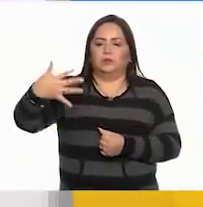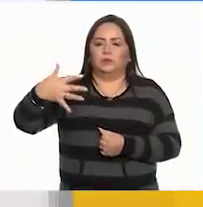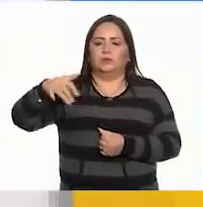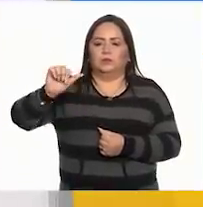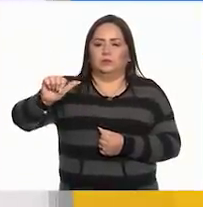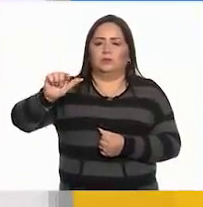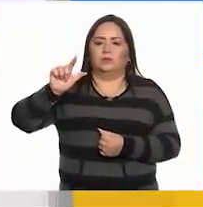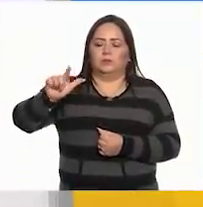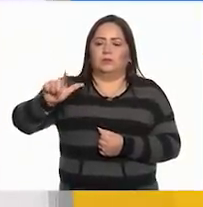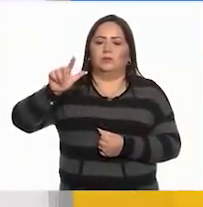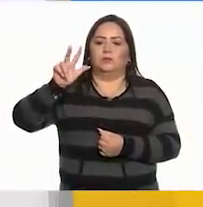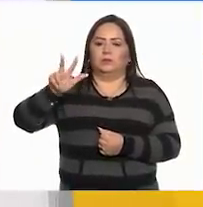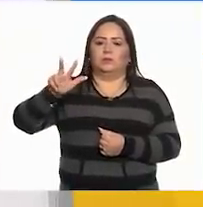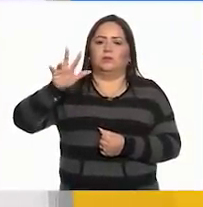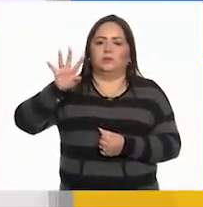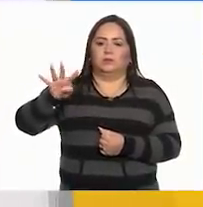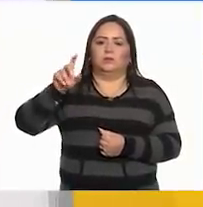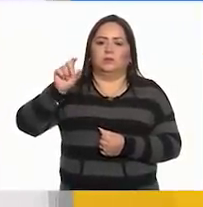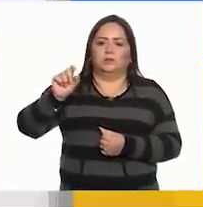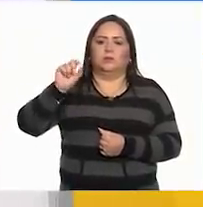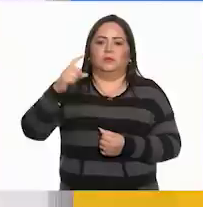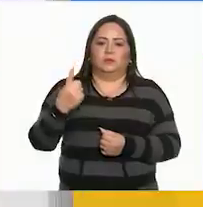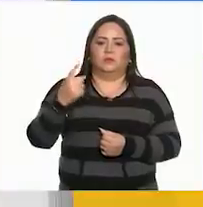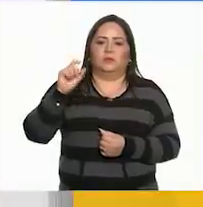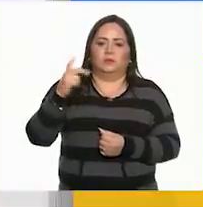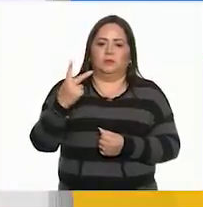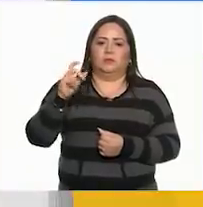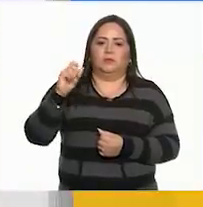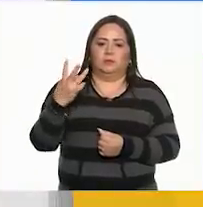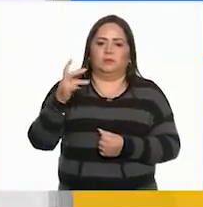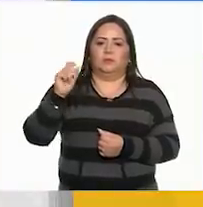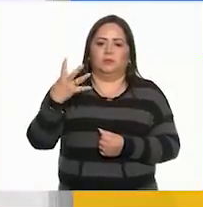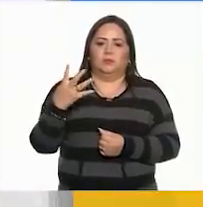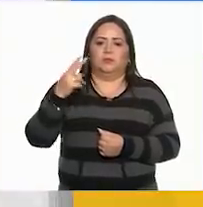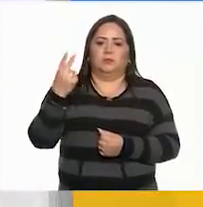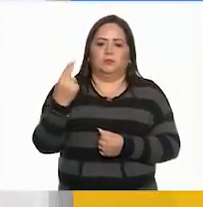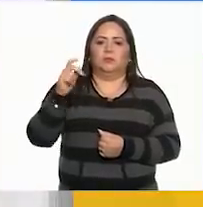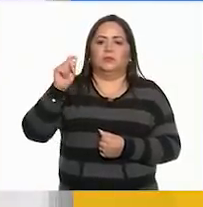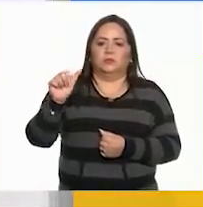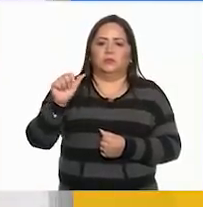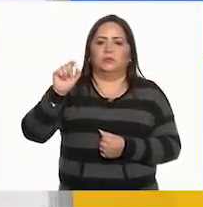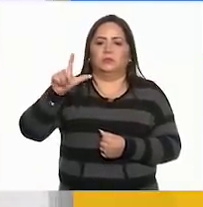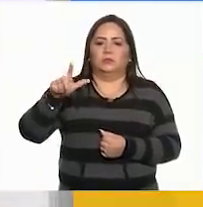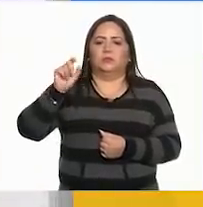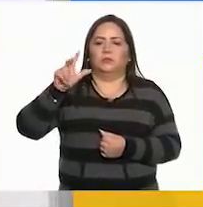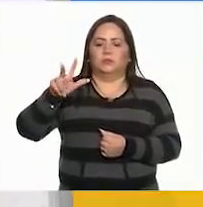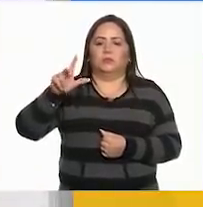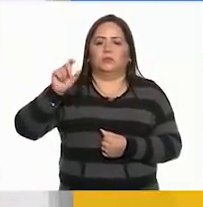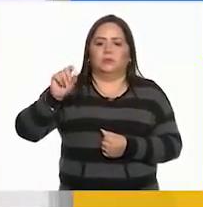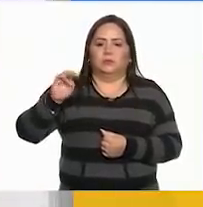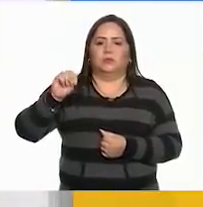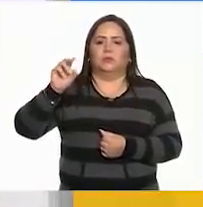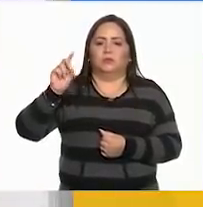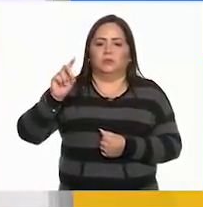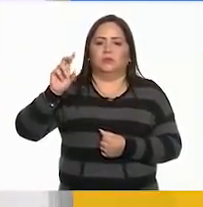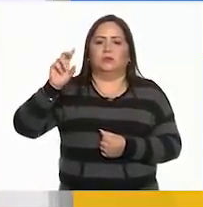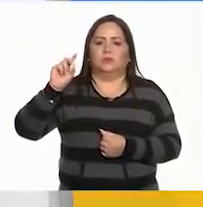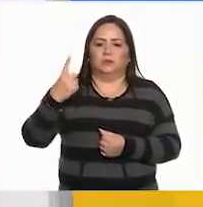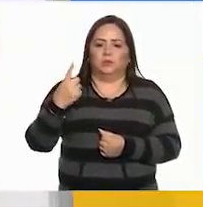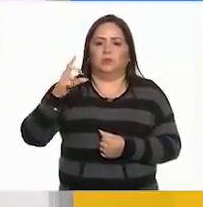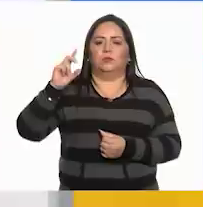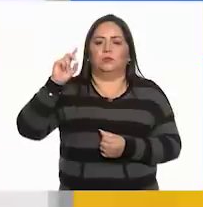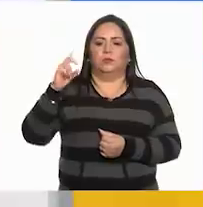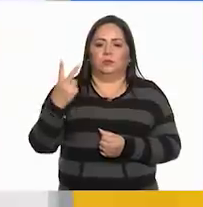14, 15, 16, 17, 18, 19, 20, 21, 22, 23, 24, 25, 26, 27, 28, 29,